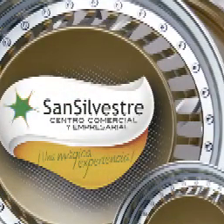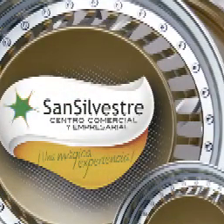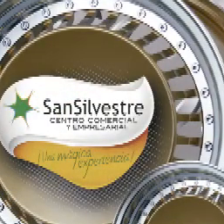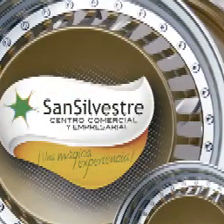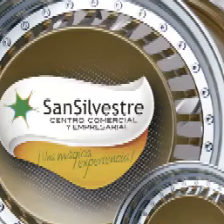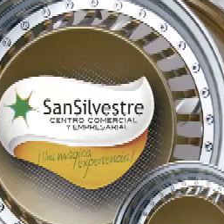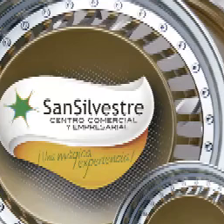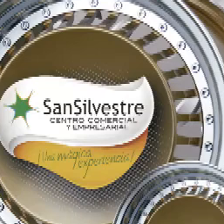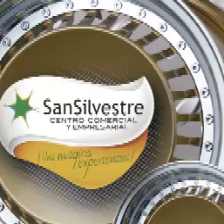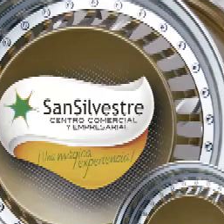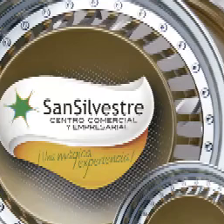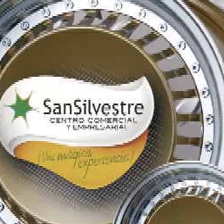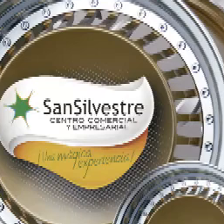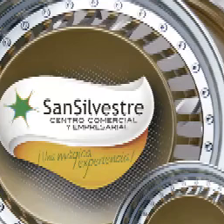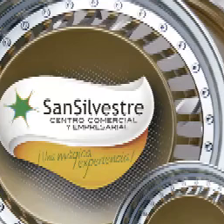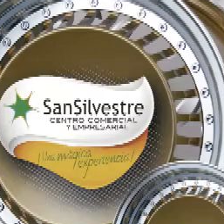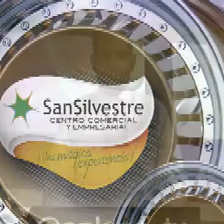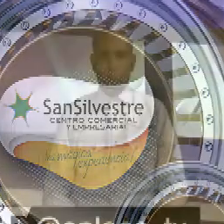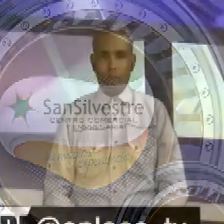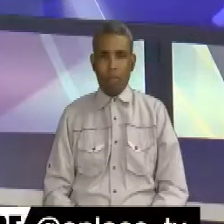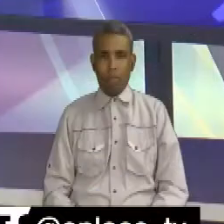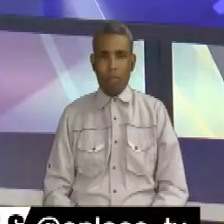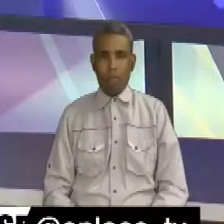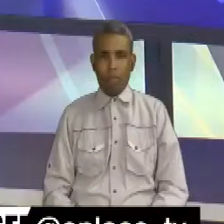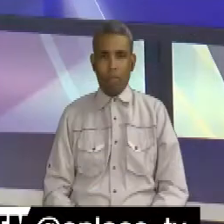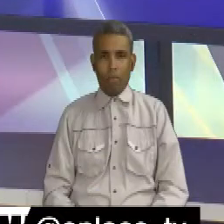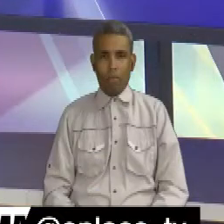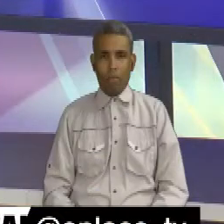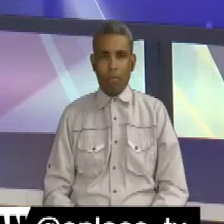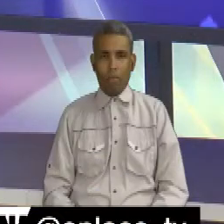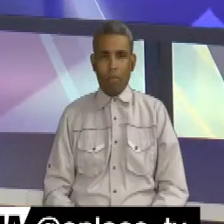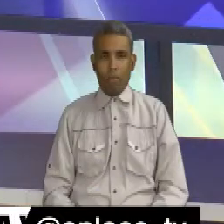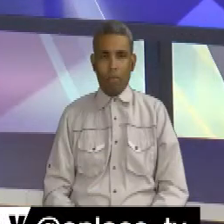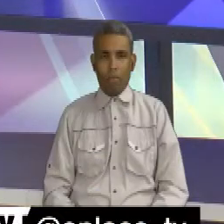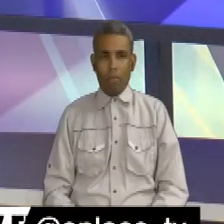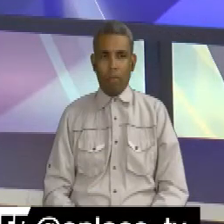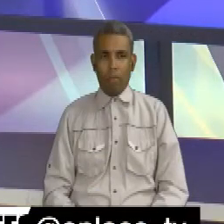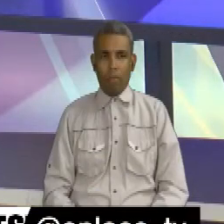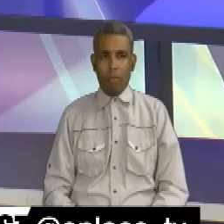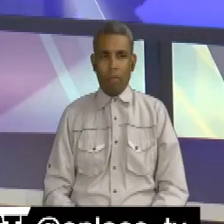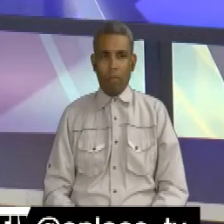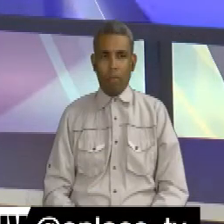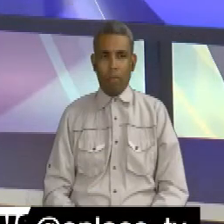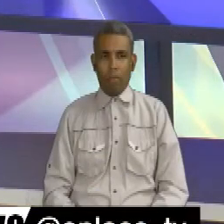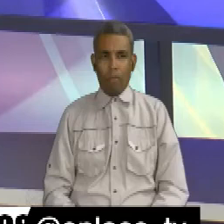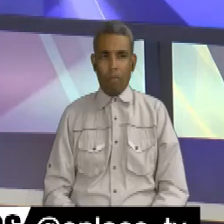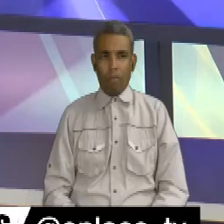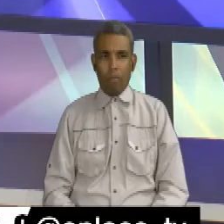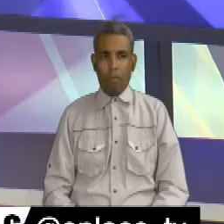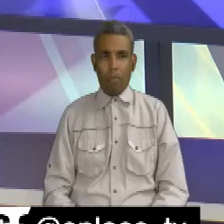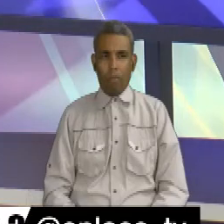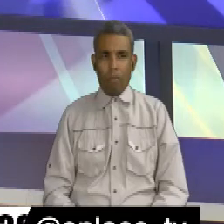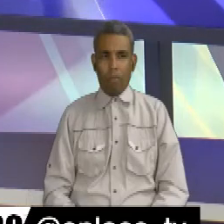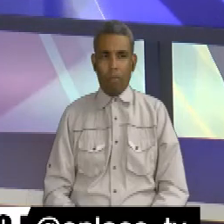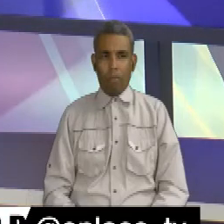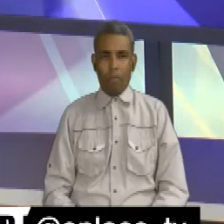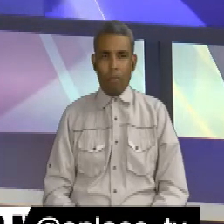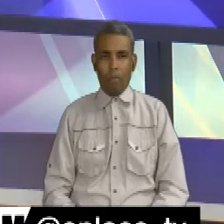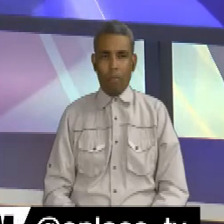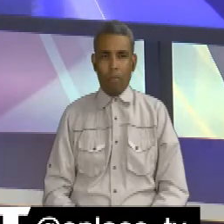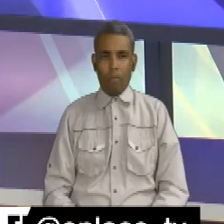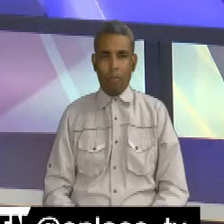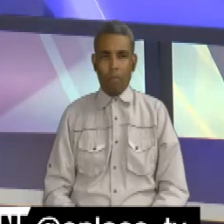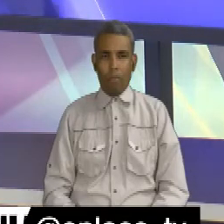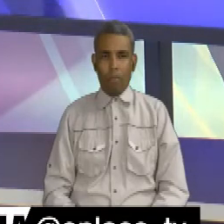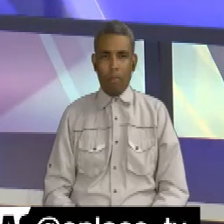el Centro Comercial San Silvestre. Y luego del giro del municipio al Cuerpo de Bomberos de Barranca Bermeja, las directivas del organismo de